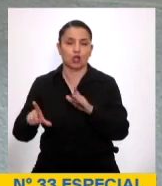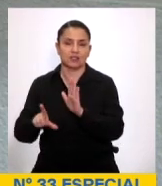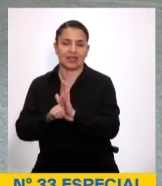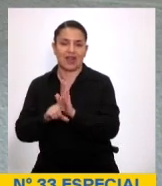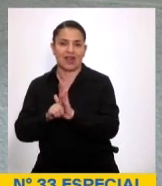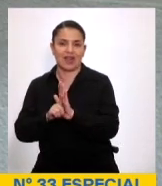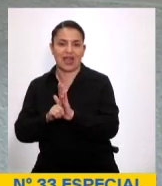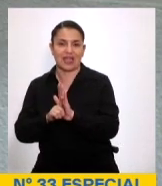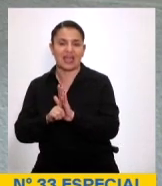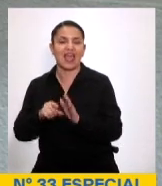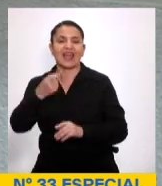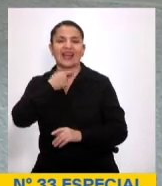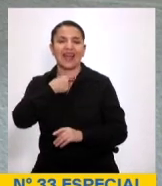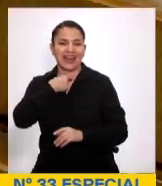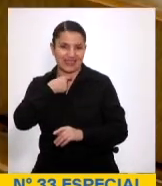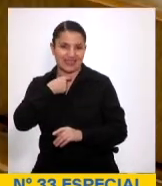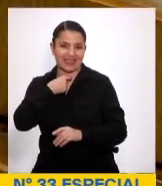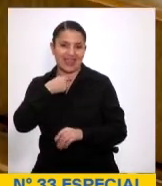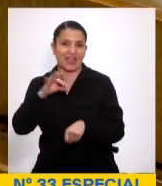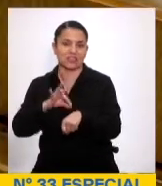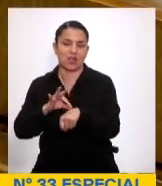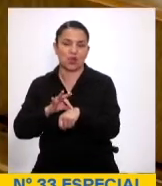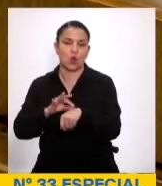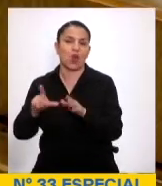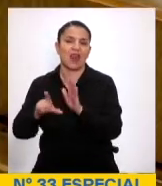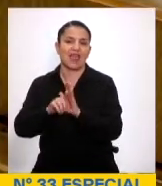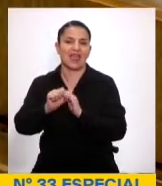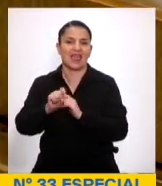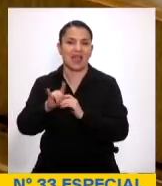garantía de salud conocida también como ley